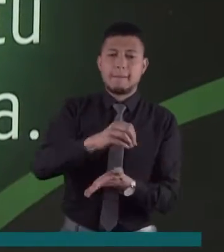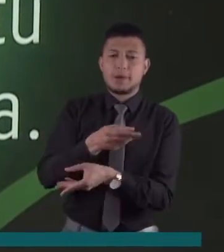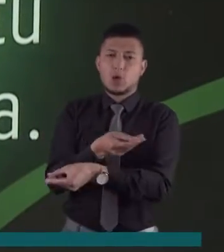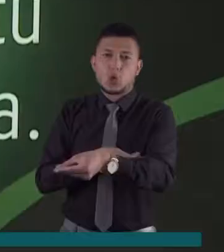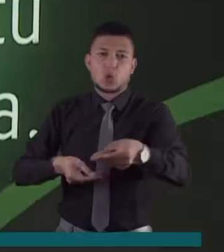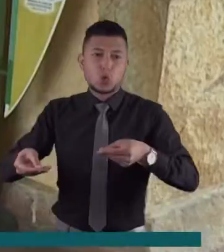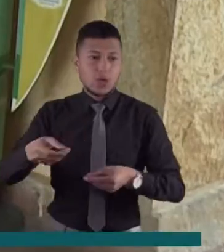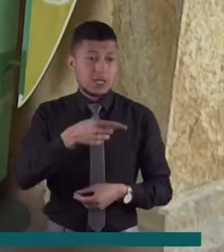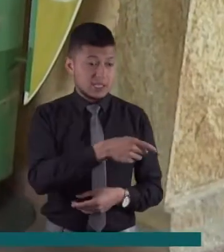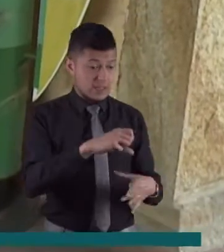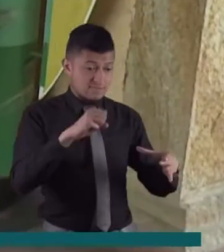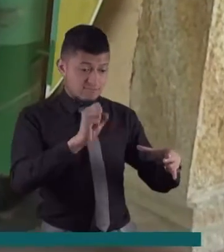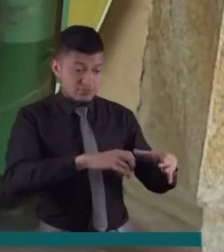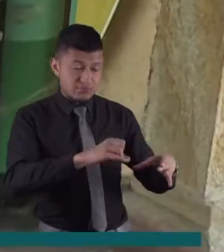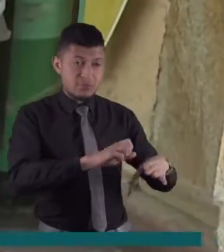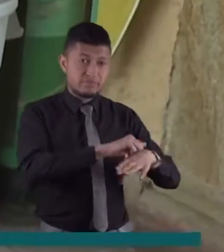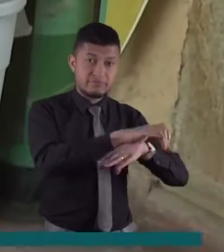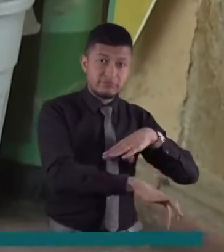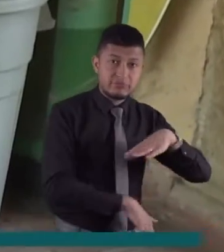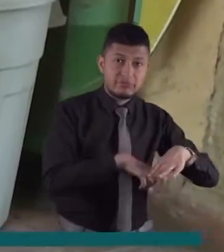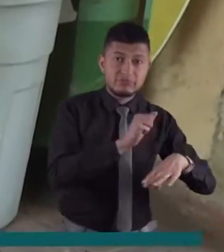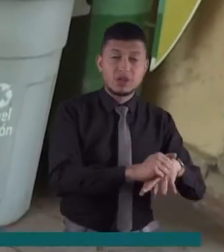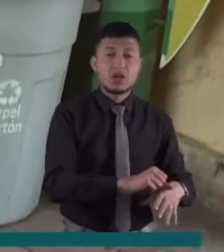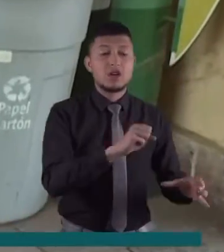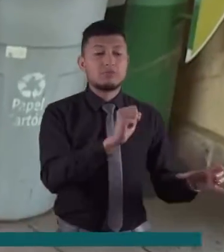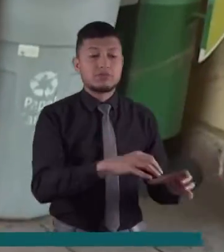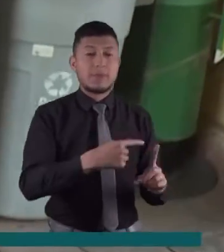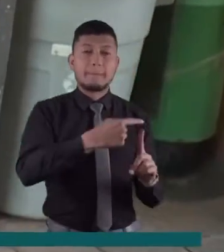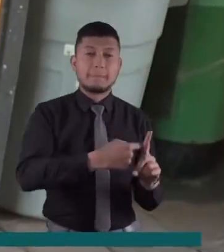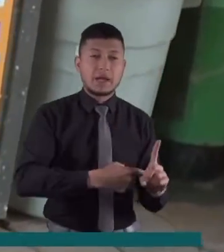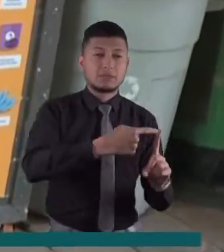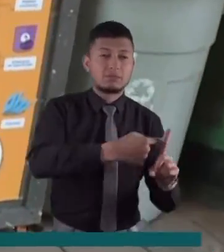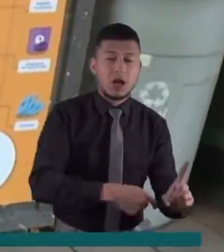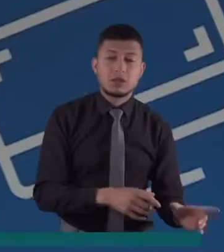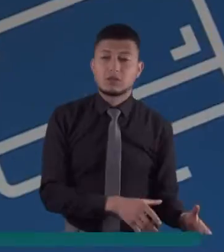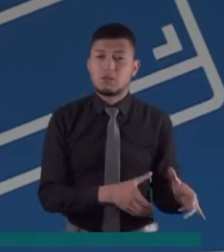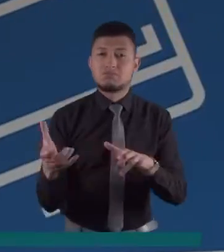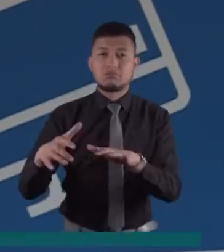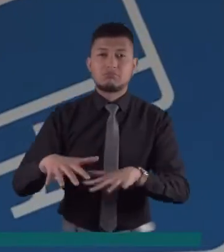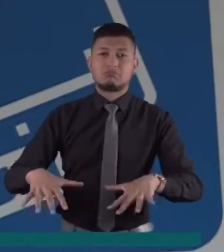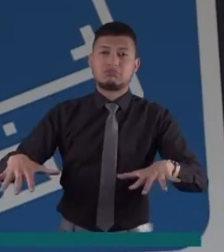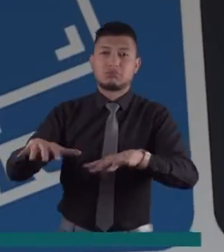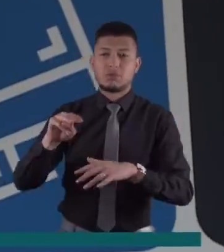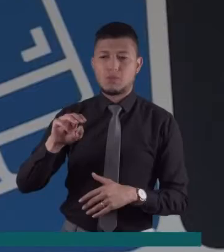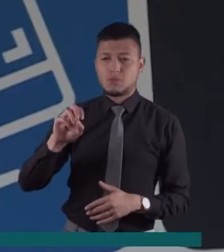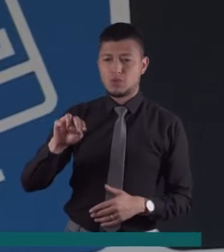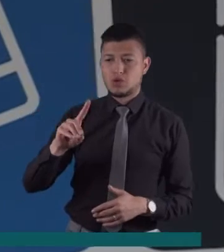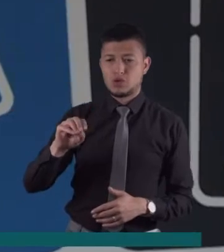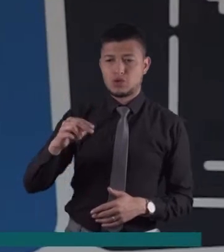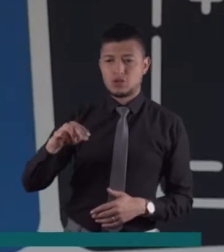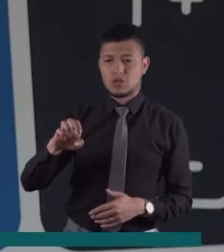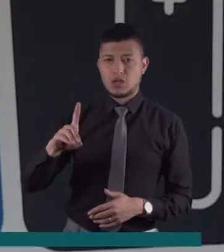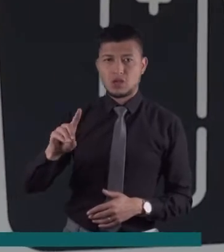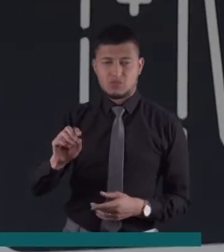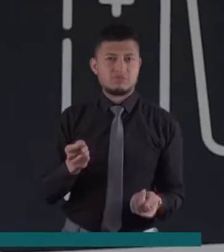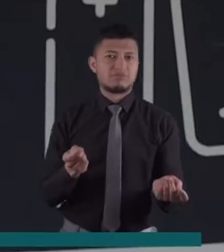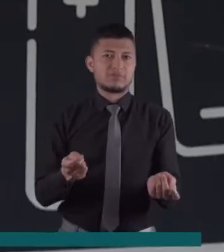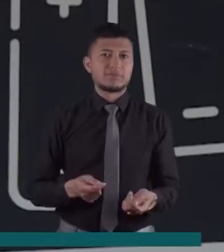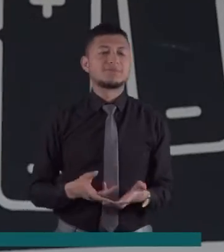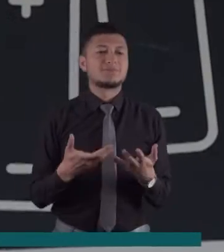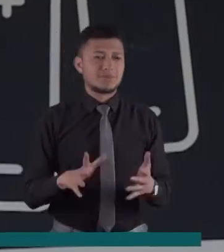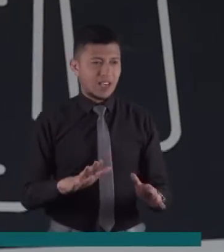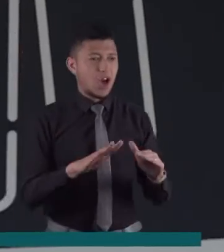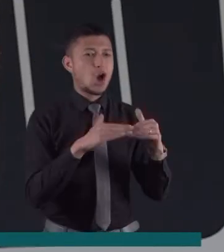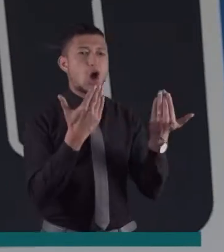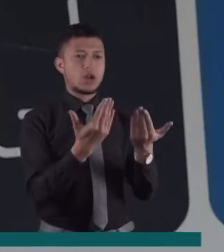ella buscan disminuir los residuos que usualmente se destinan cada mes al relleno sanitario del mundo nieve estamos llegando a instituciones